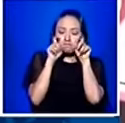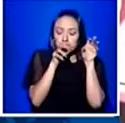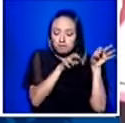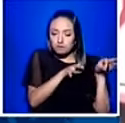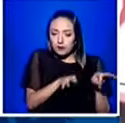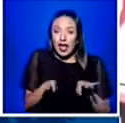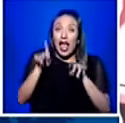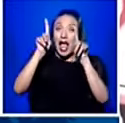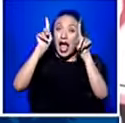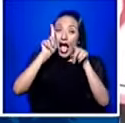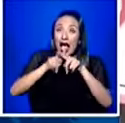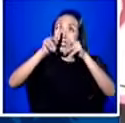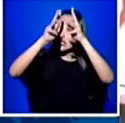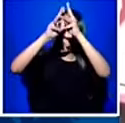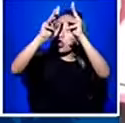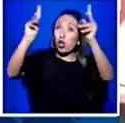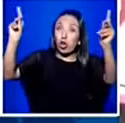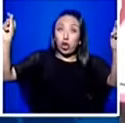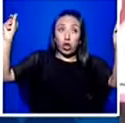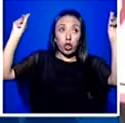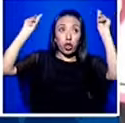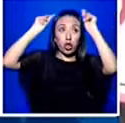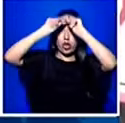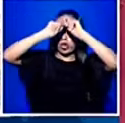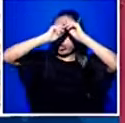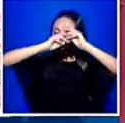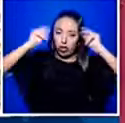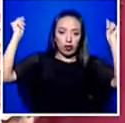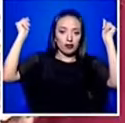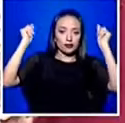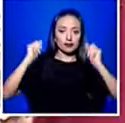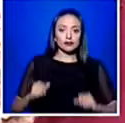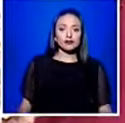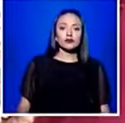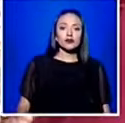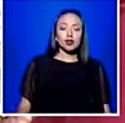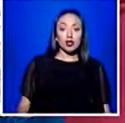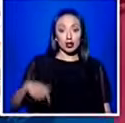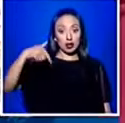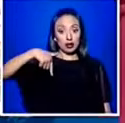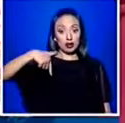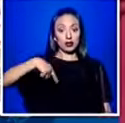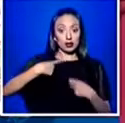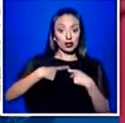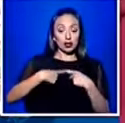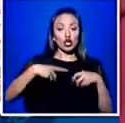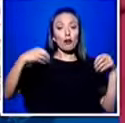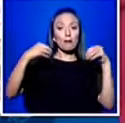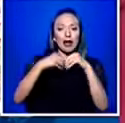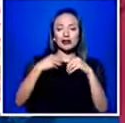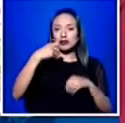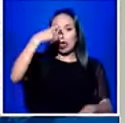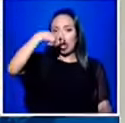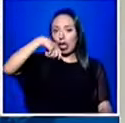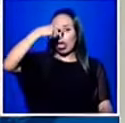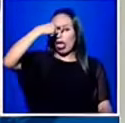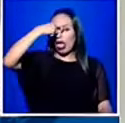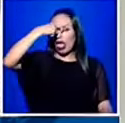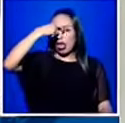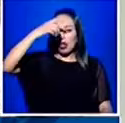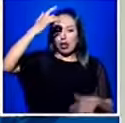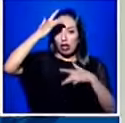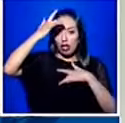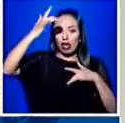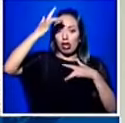que todo este tipo de situaciones se disipen. Quito es una de las ciudades donde más casos de rinitis y faringitis se